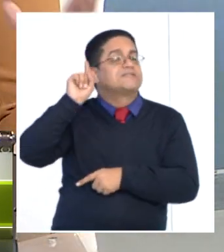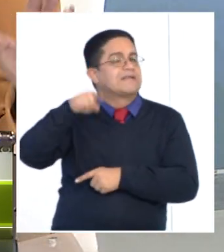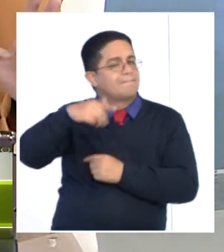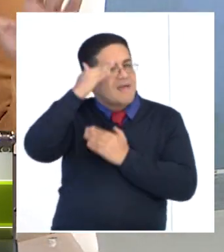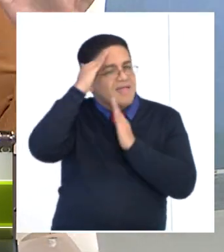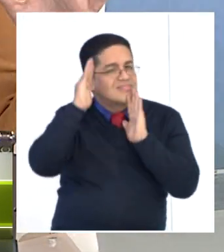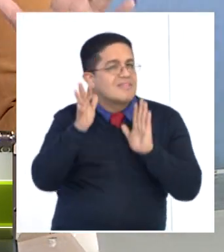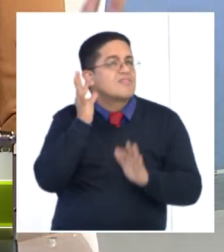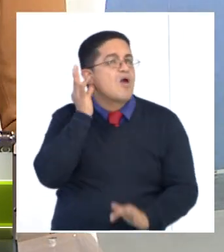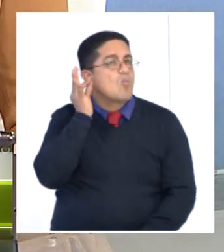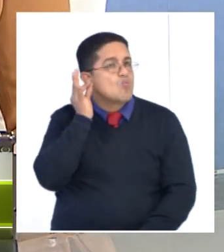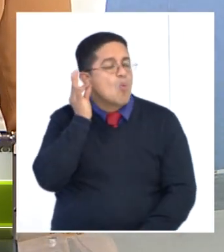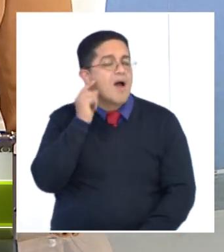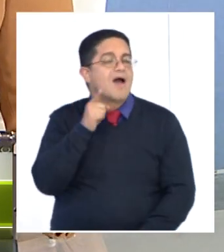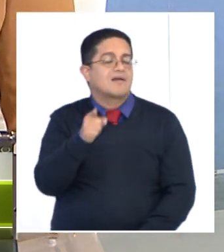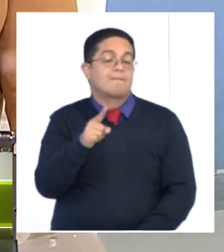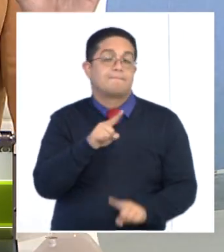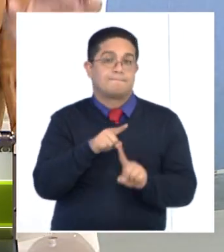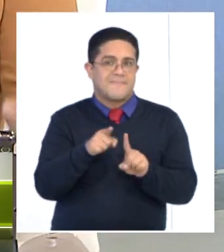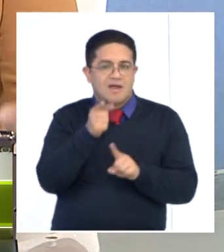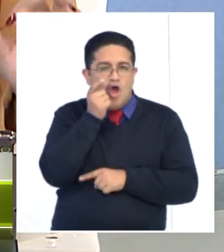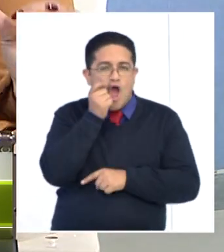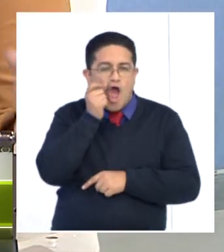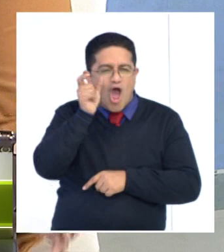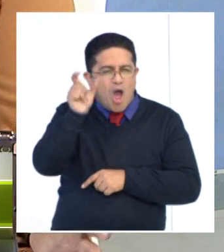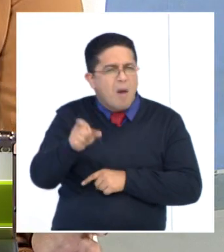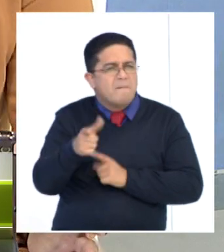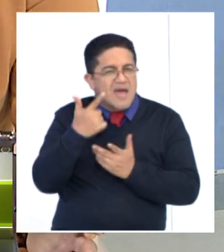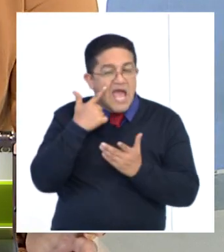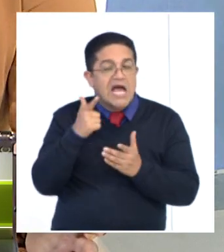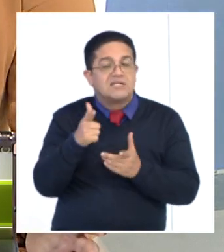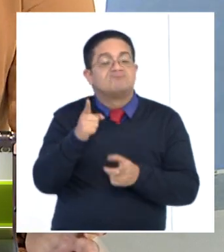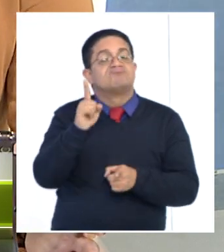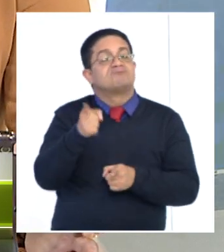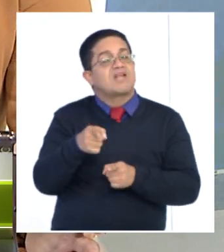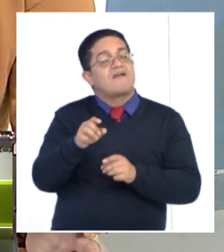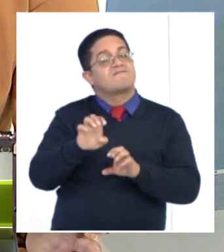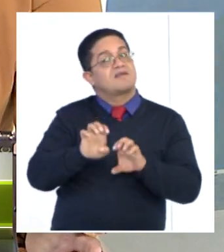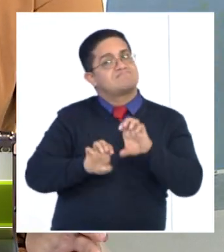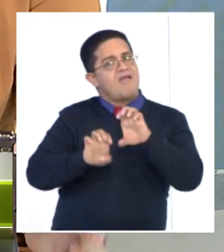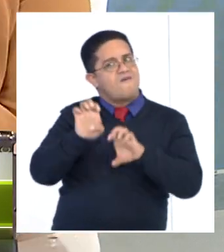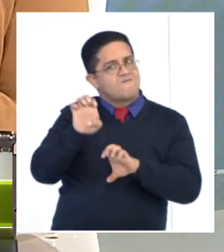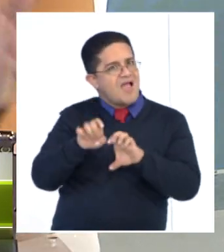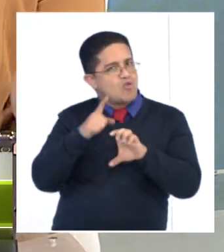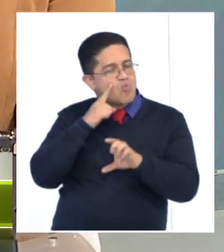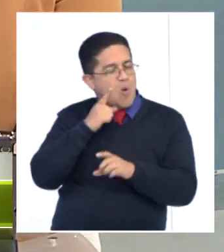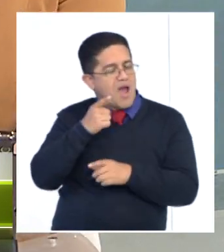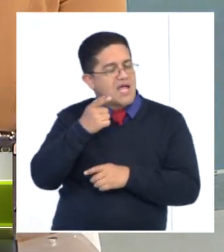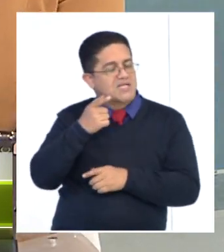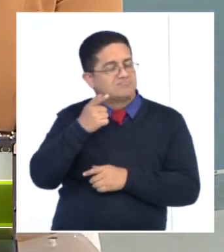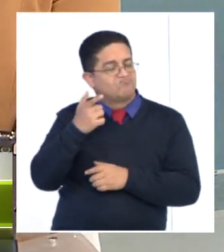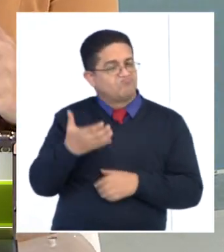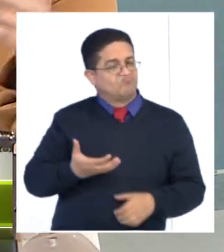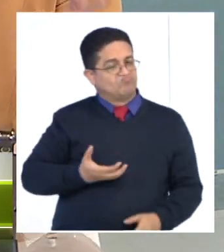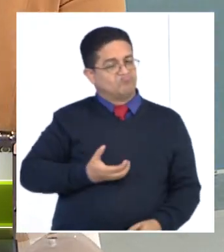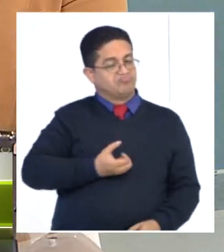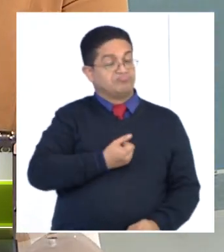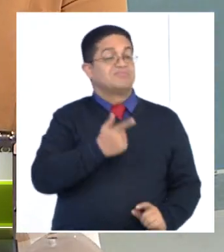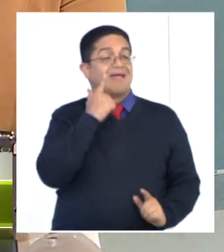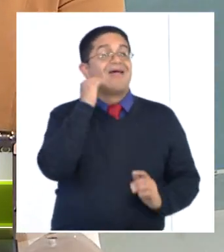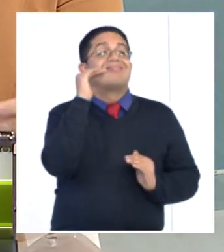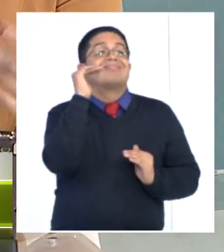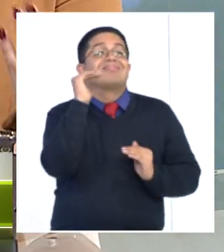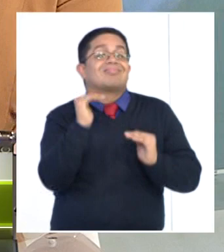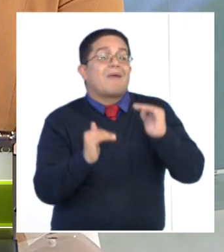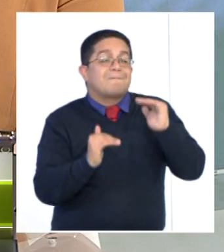pero en el cáncer de próstata específicamente, la próstata debe ser evaluada por un médico urólogo que posterior a ello, dependiendo de la